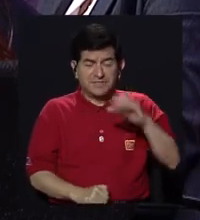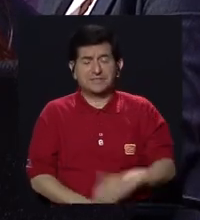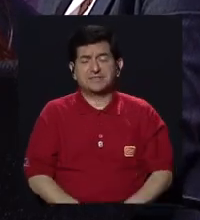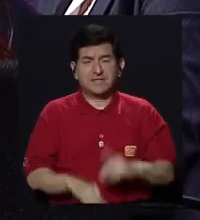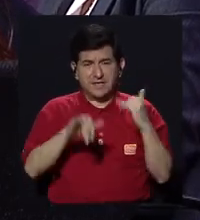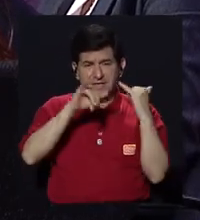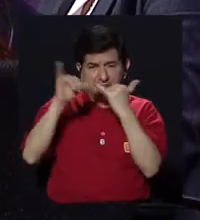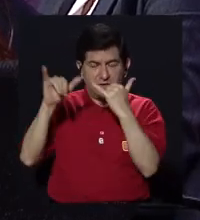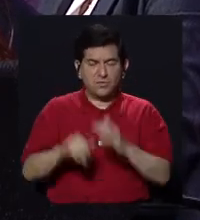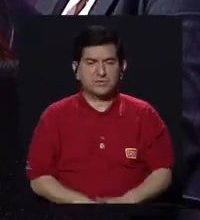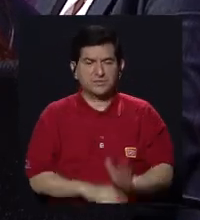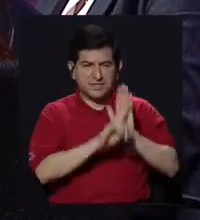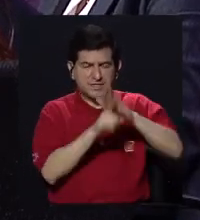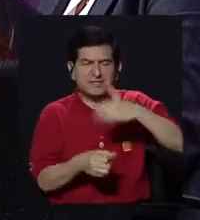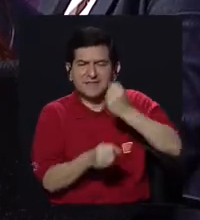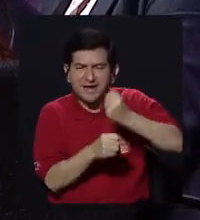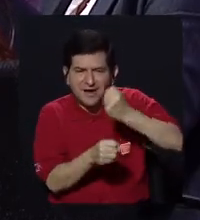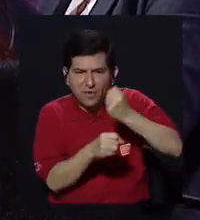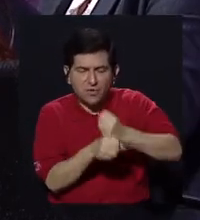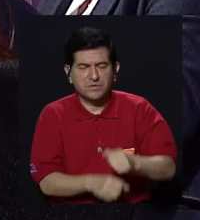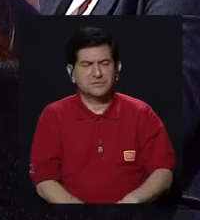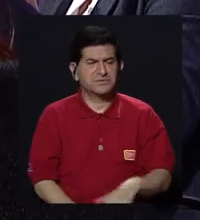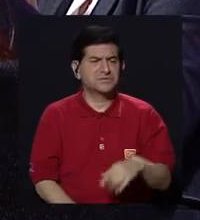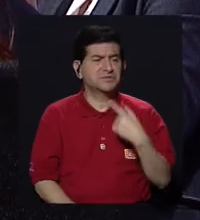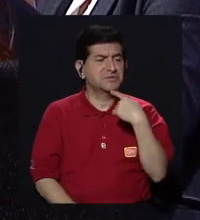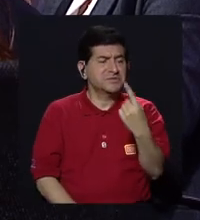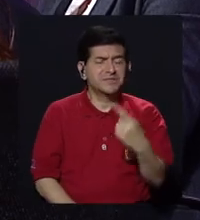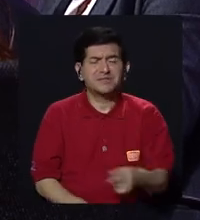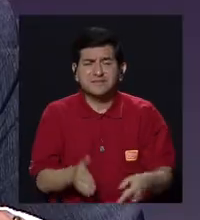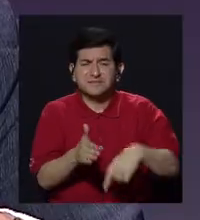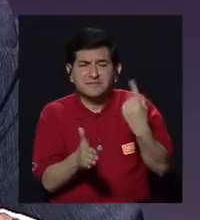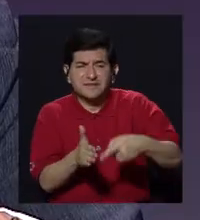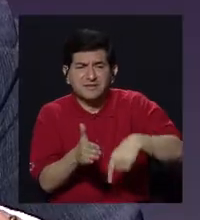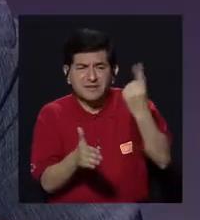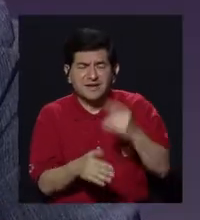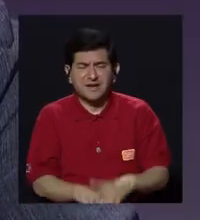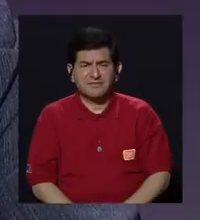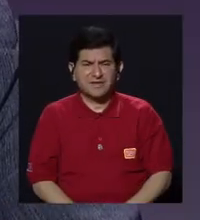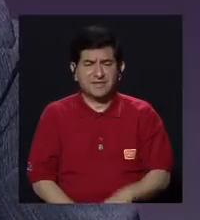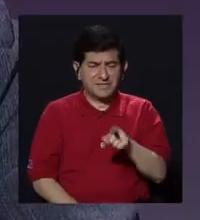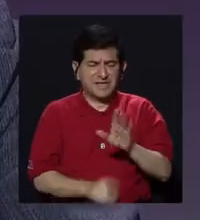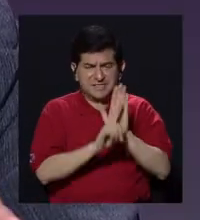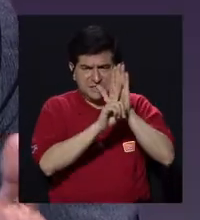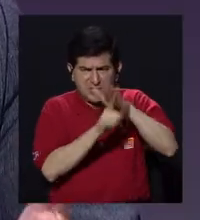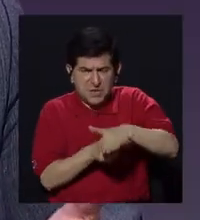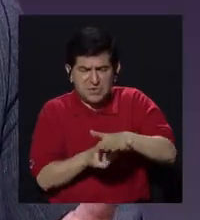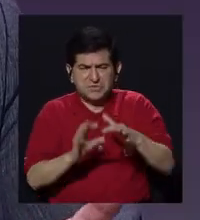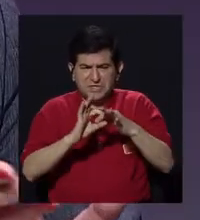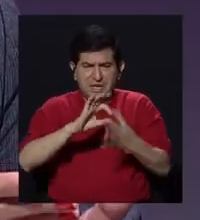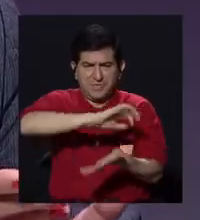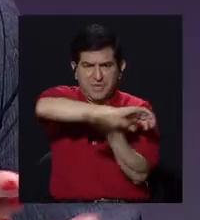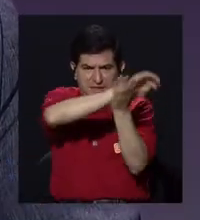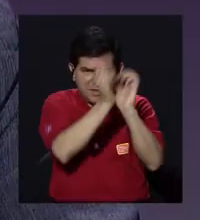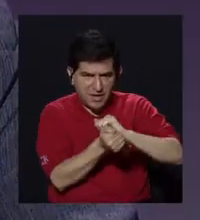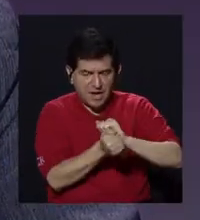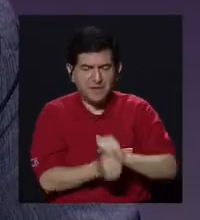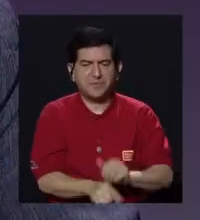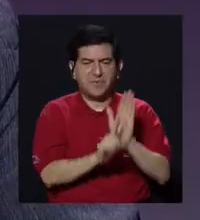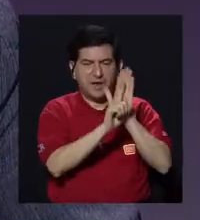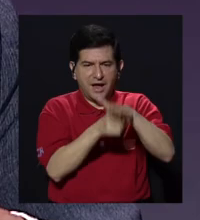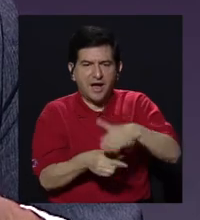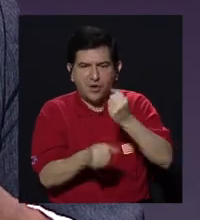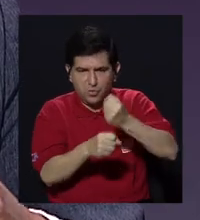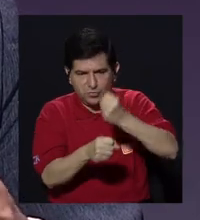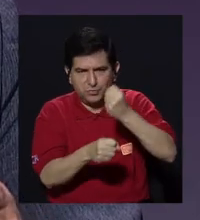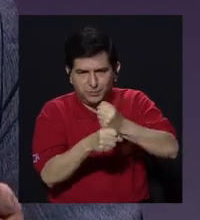de acoso laboral. Y se dice que muchas veces el hostigamiento sexual luego se convierte en un acoso